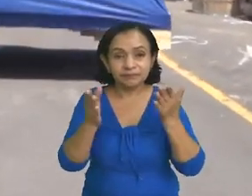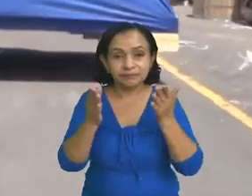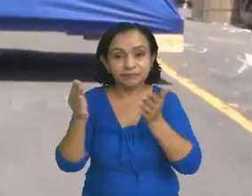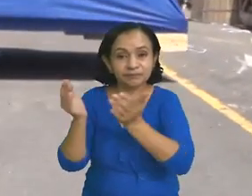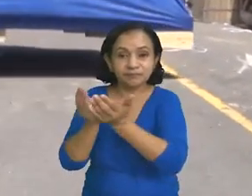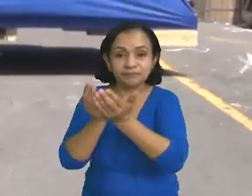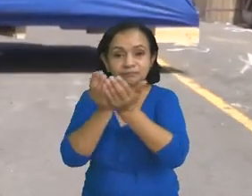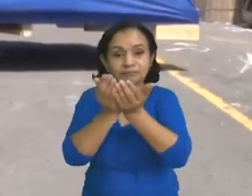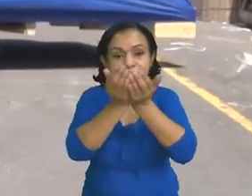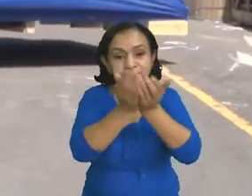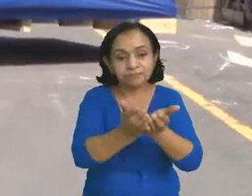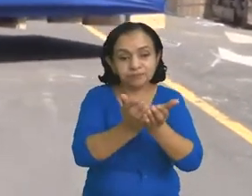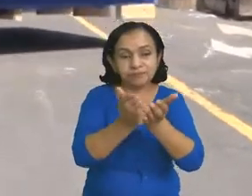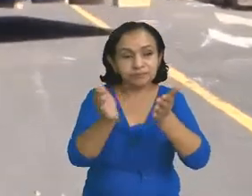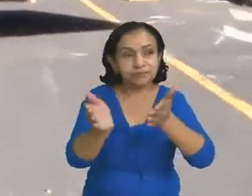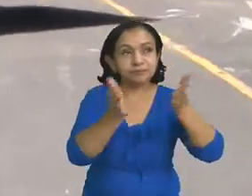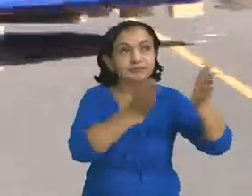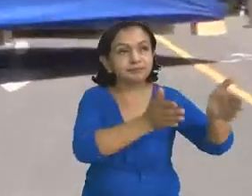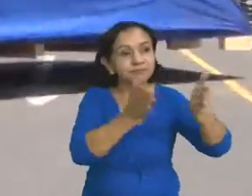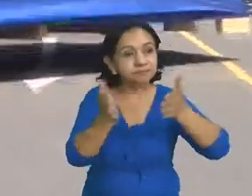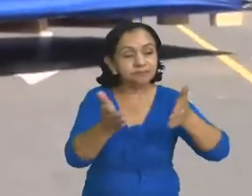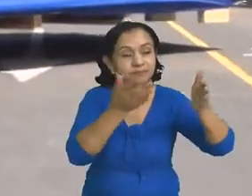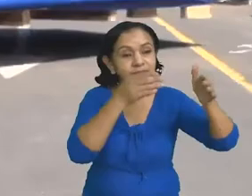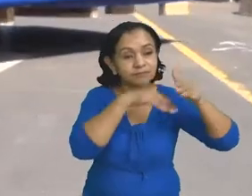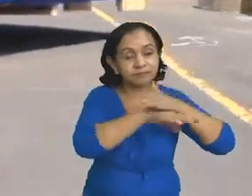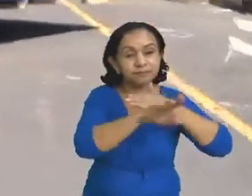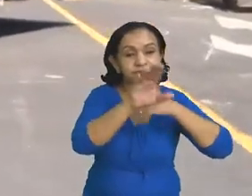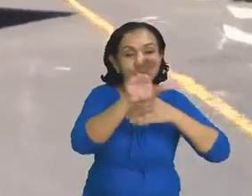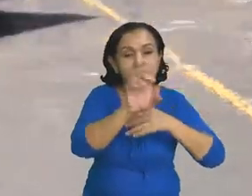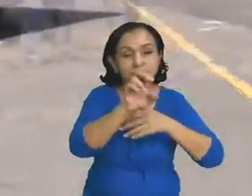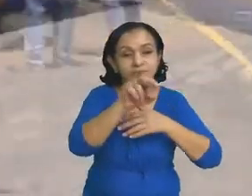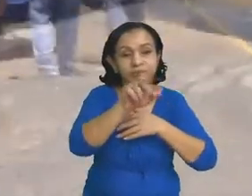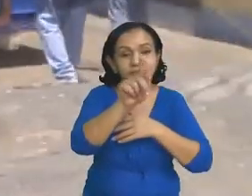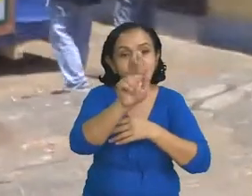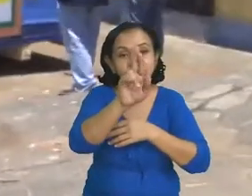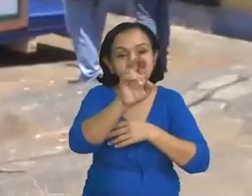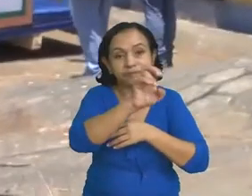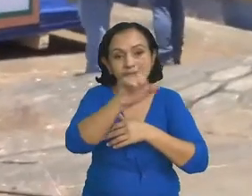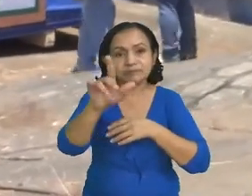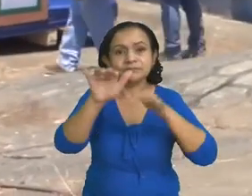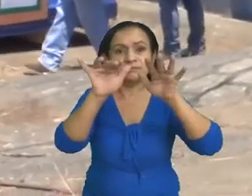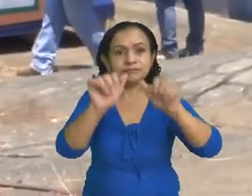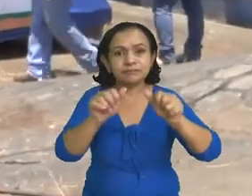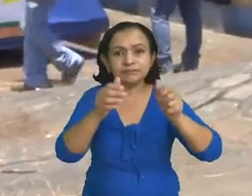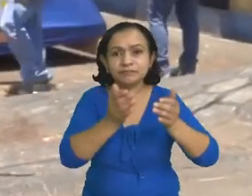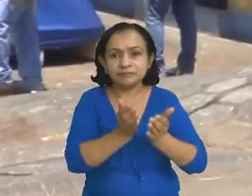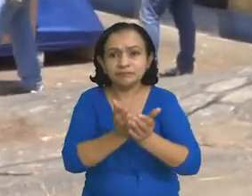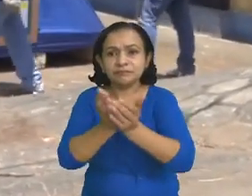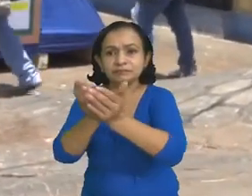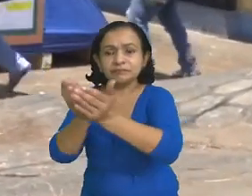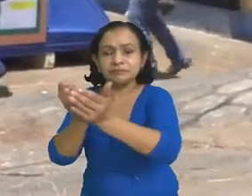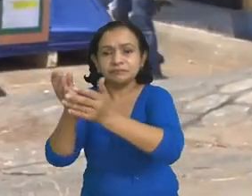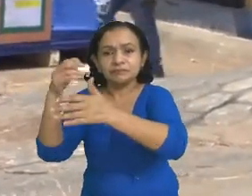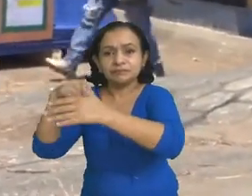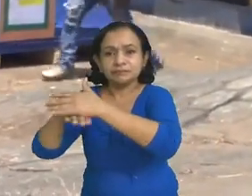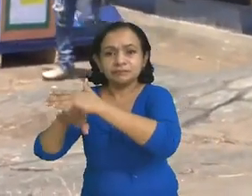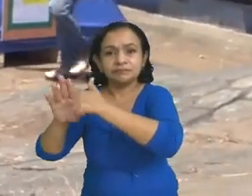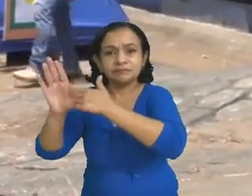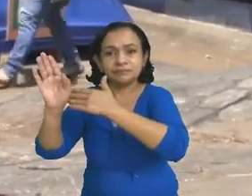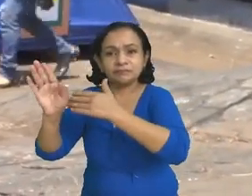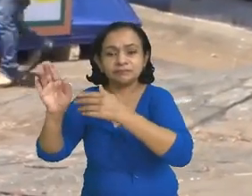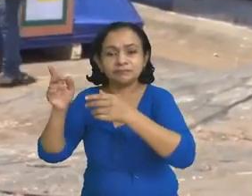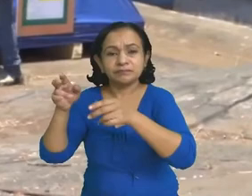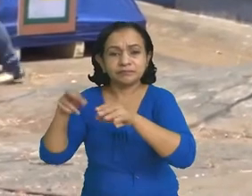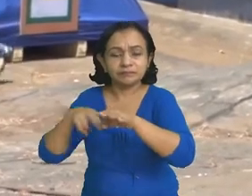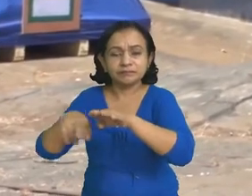desembarque. Esos son los almacenes de Enatrel, okay, pero ya se trasladaron a las bodegas que se están poniendo